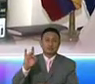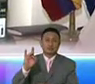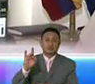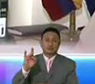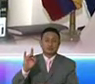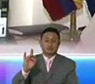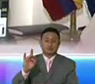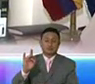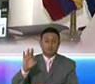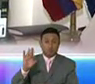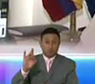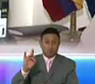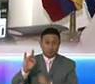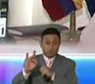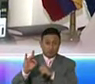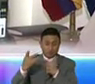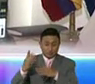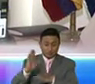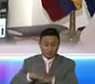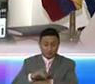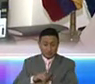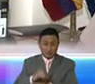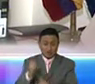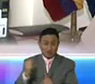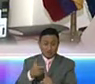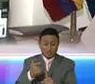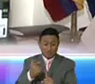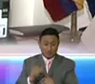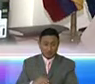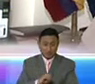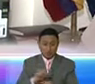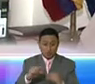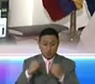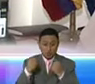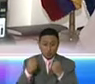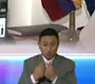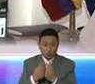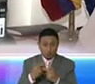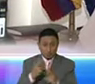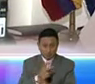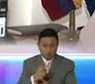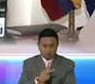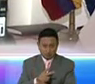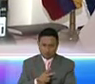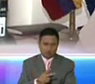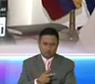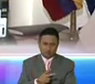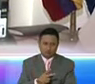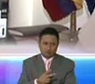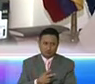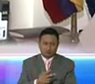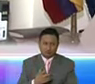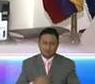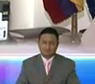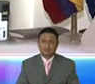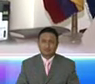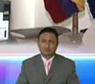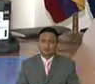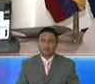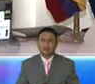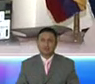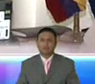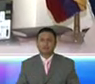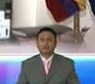estos 8 no se debe a violencia criminal o a bandas que están dedicadas al sicariato,